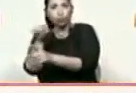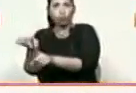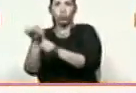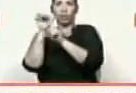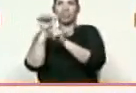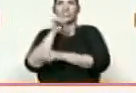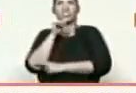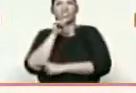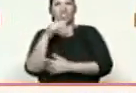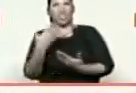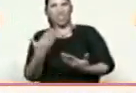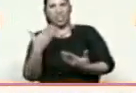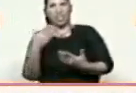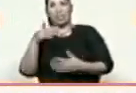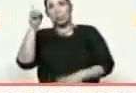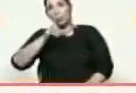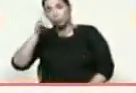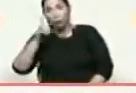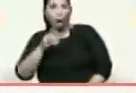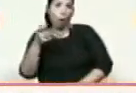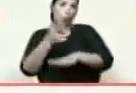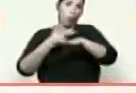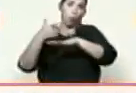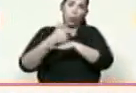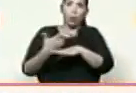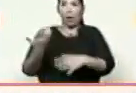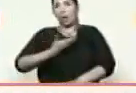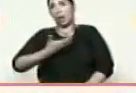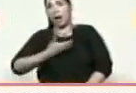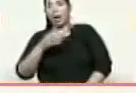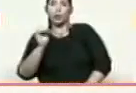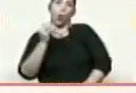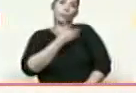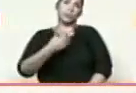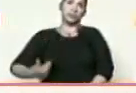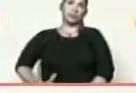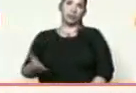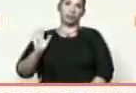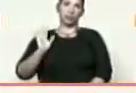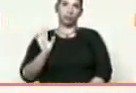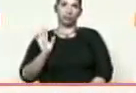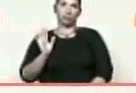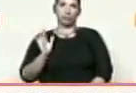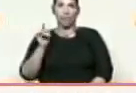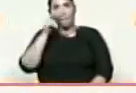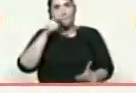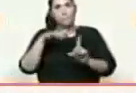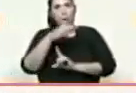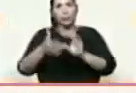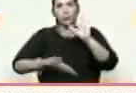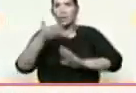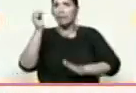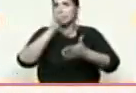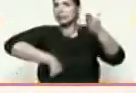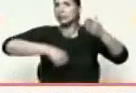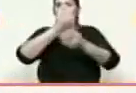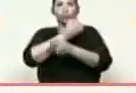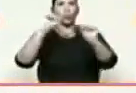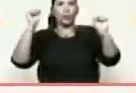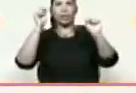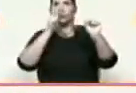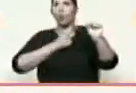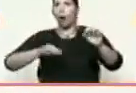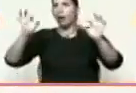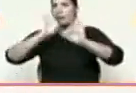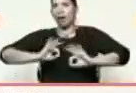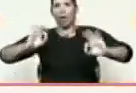sea diputado, bien sea gobernador, bien sea alcalde, bien sea presidente. Y el pueblo se iba sin soberanía, hipotecaba